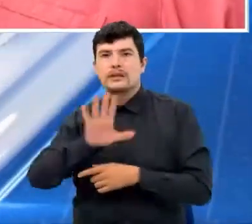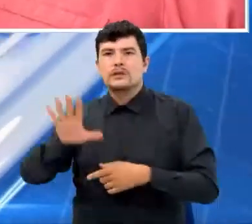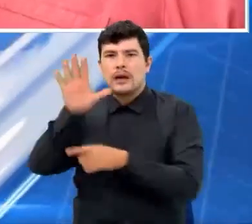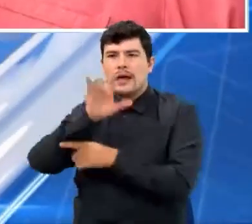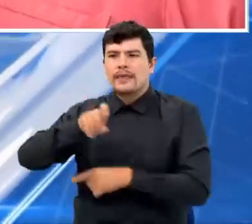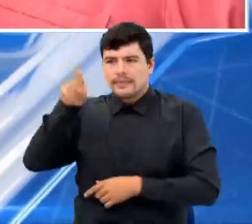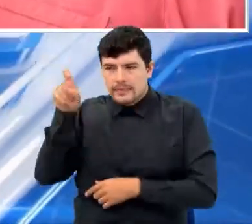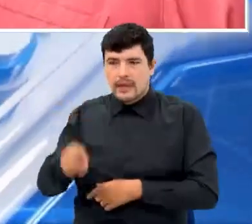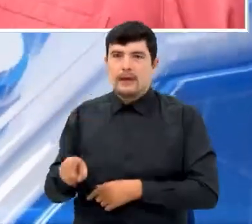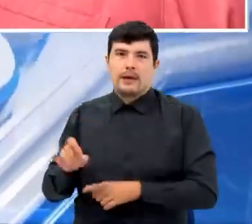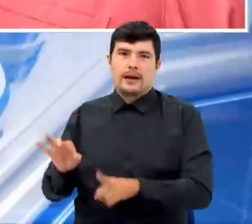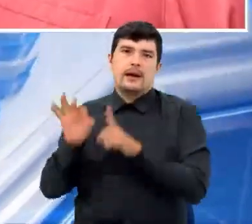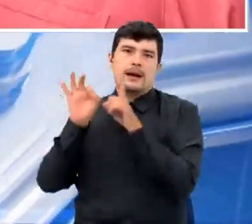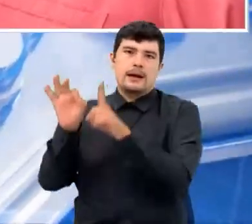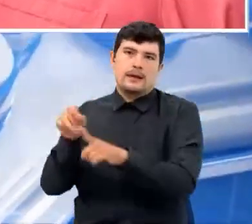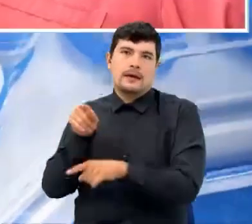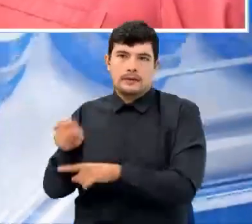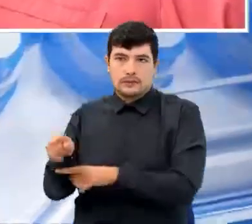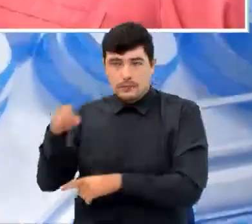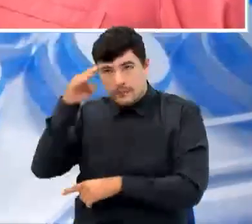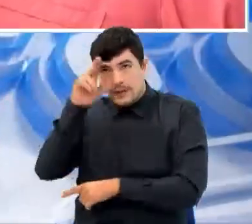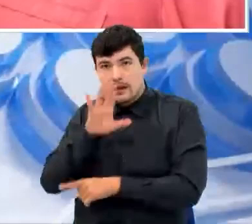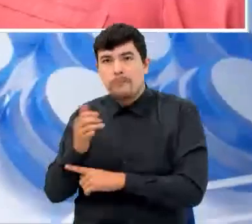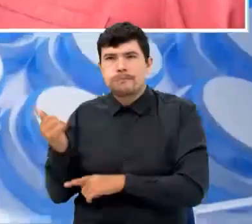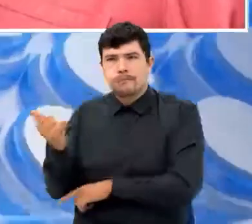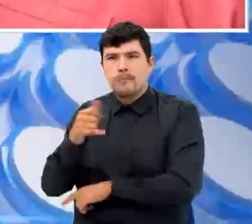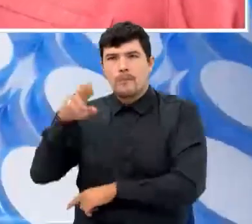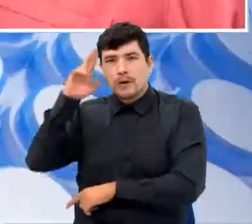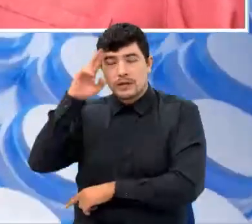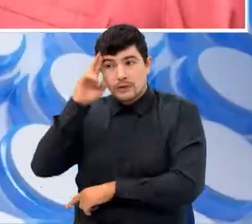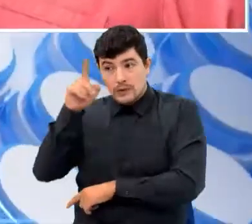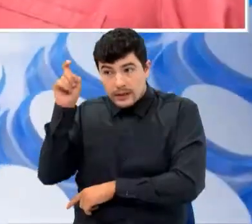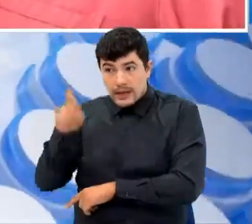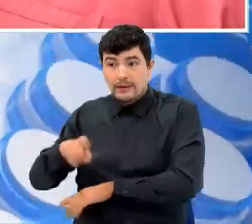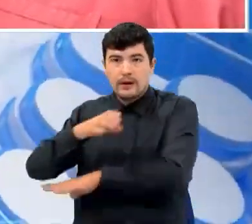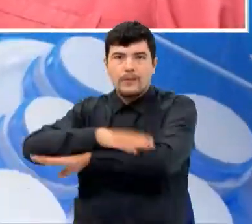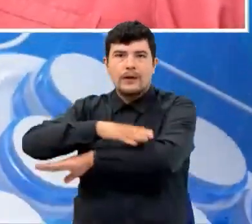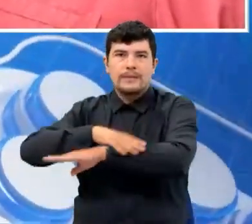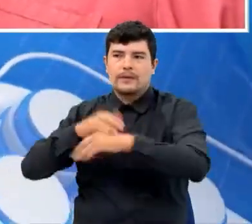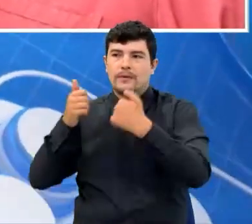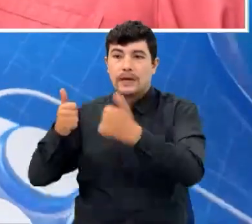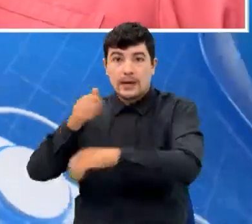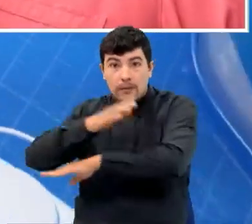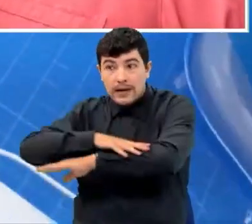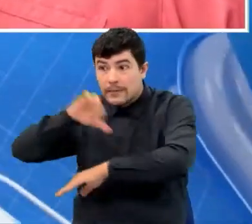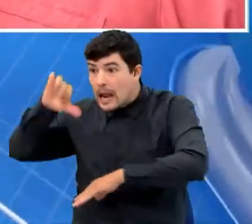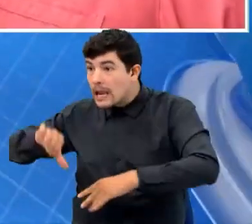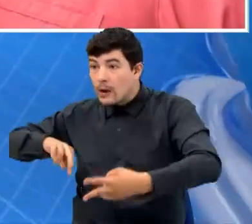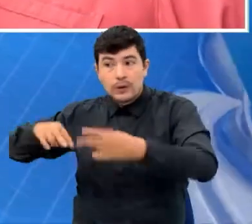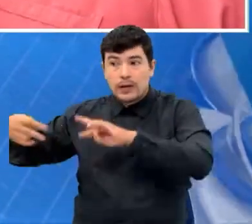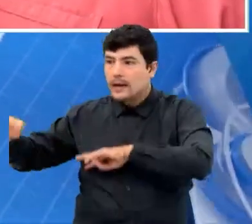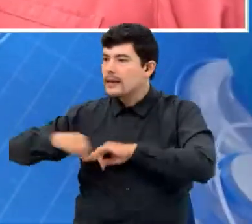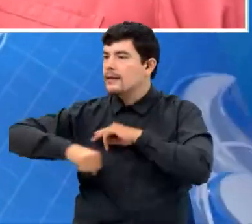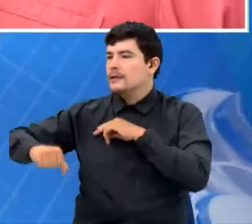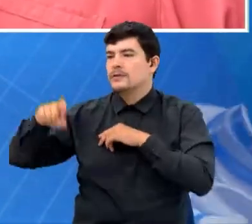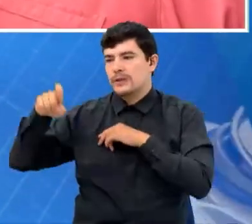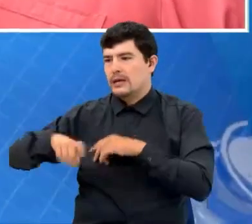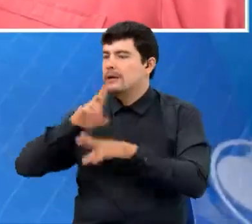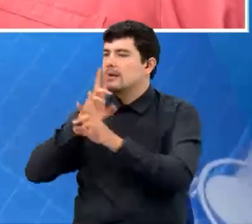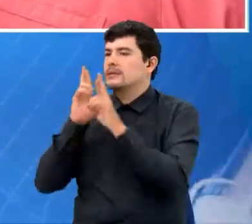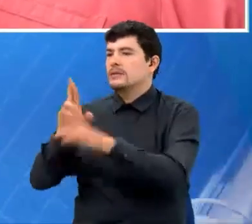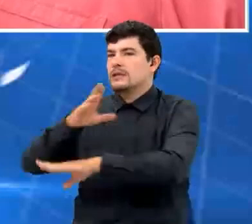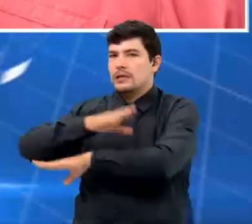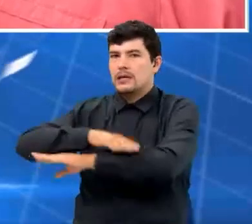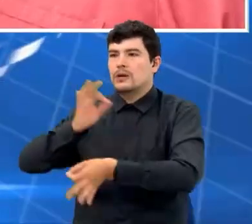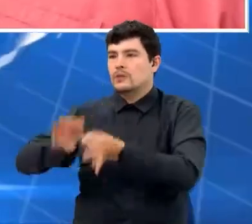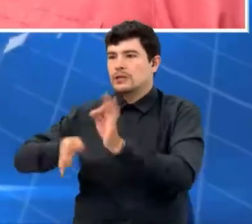sin uniforme, son policiales. Y por lo tanto, si tienen conductas que están contrarias a derecho, deben responder disciplinariamente por ellas y hasta